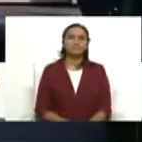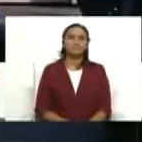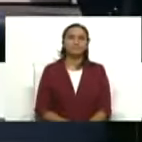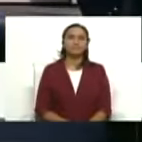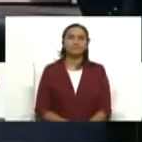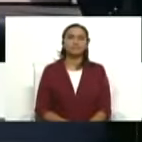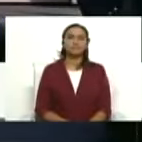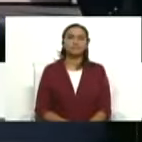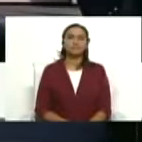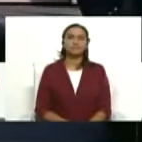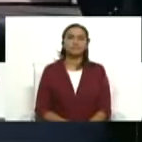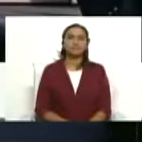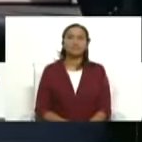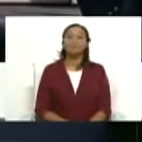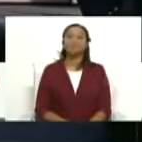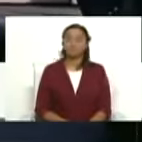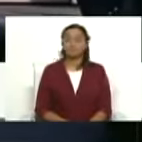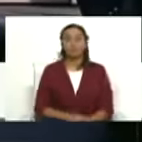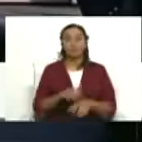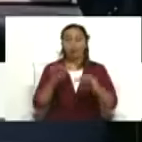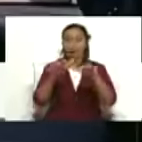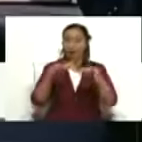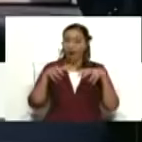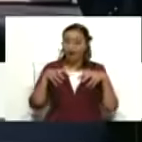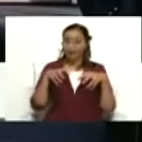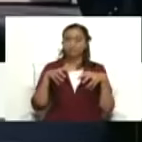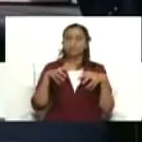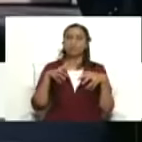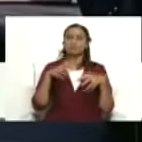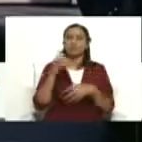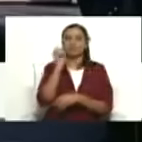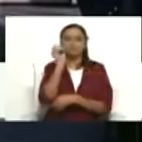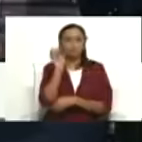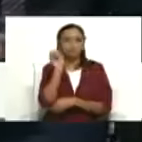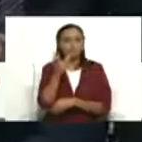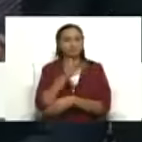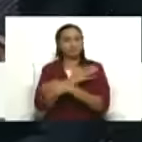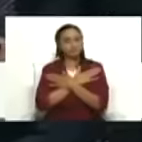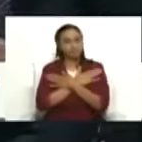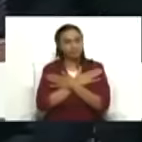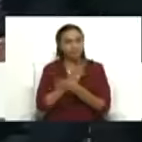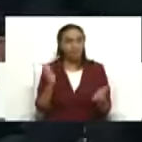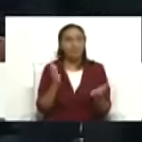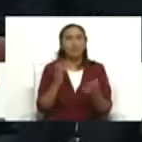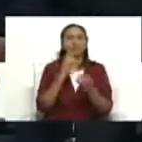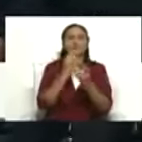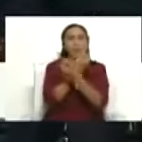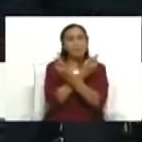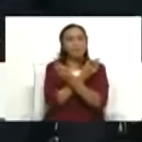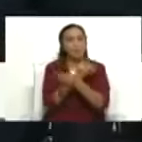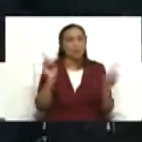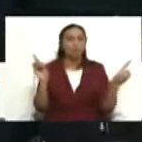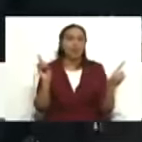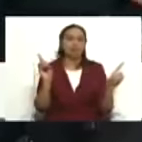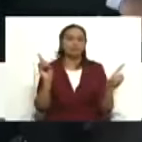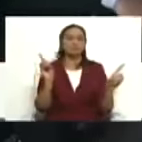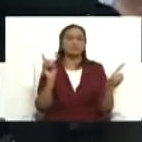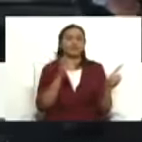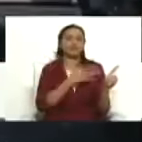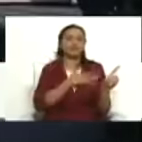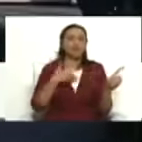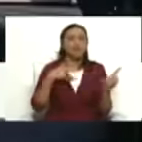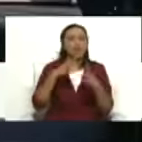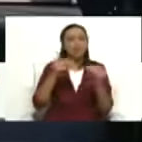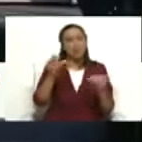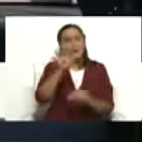es un acto de profundización de la democracia como aspira todo el pueblo de Venezuela. Igualmente saludo